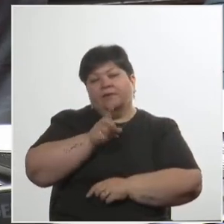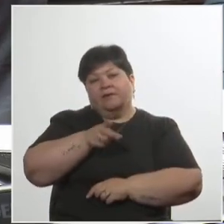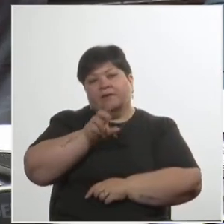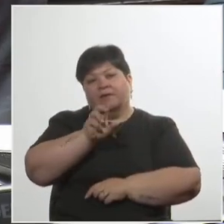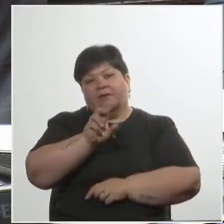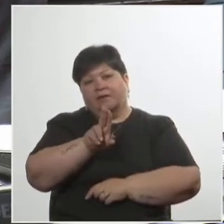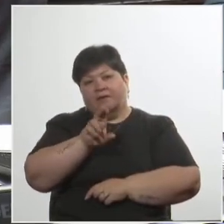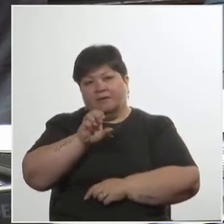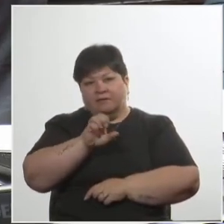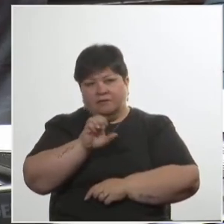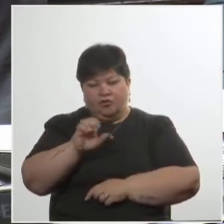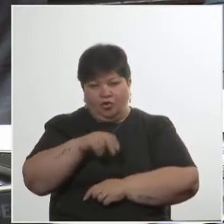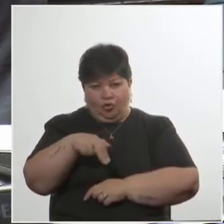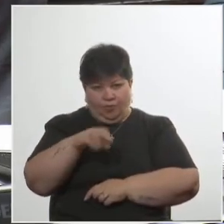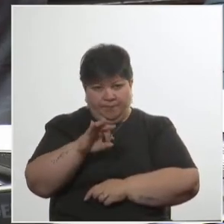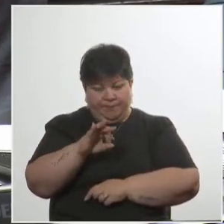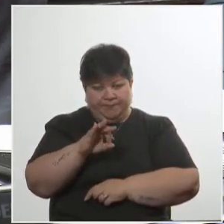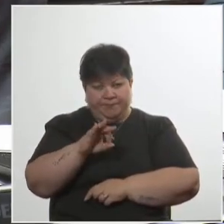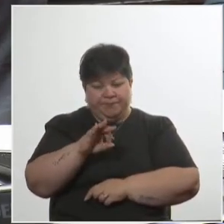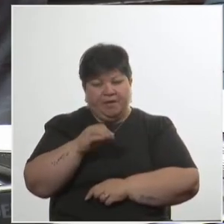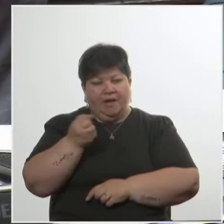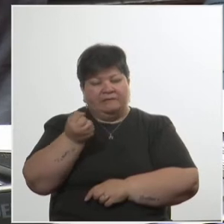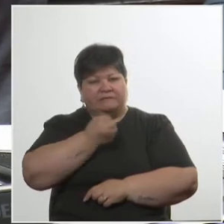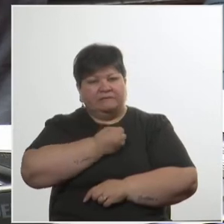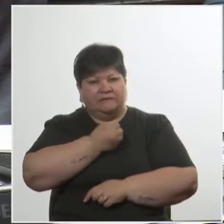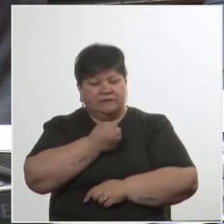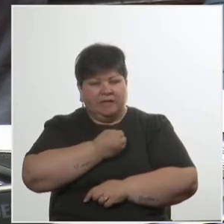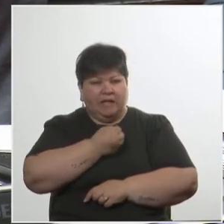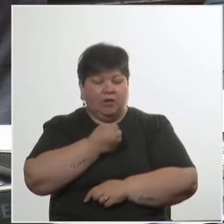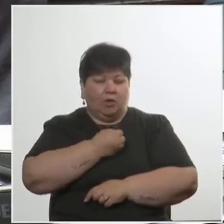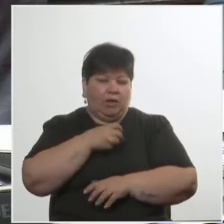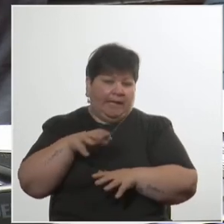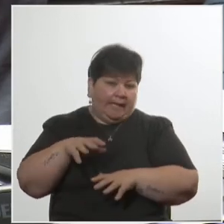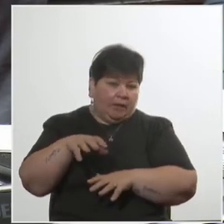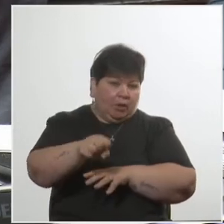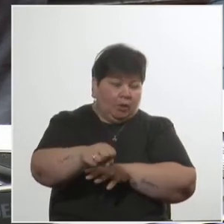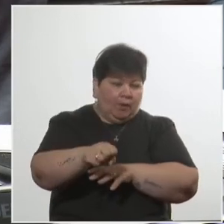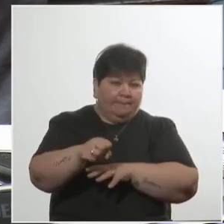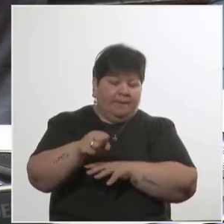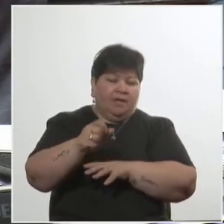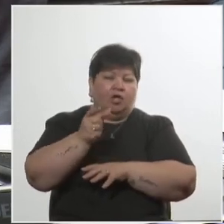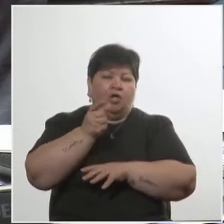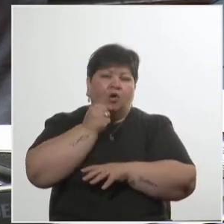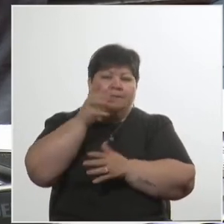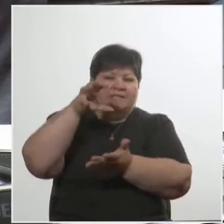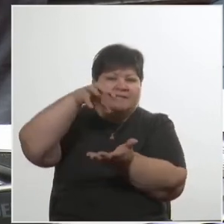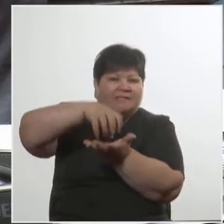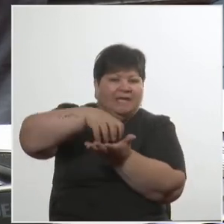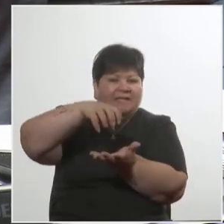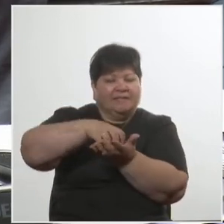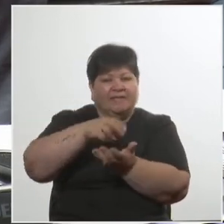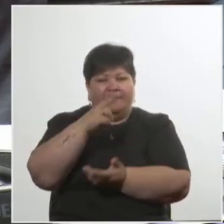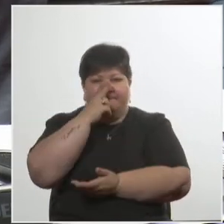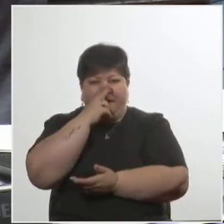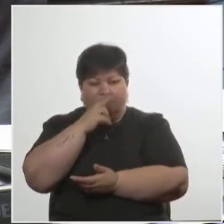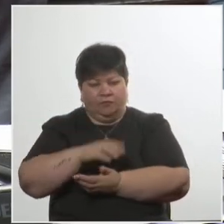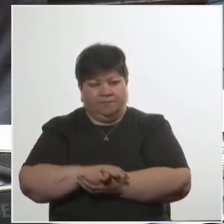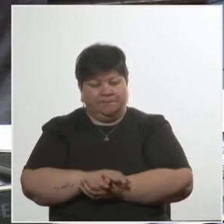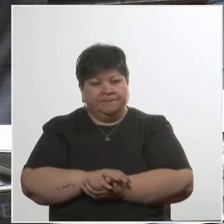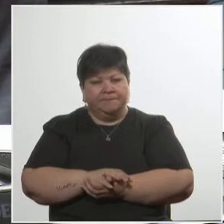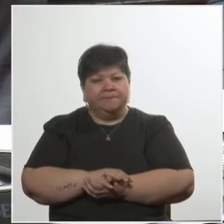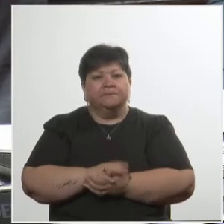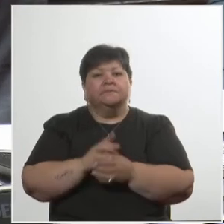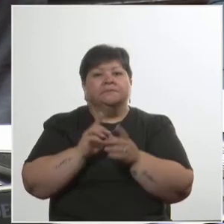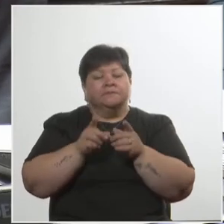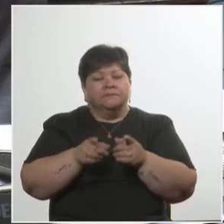asesinado en lo que se dio en Llamar la toma de Pando que fue el asalto de una comisaría comisaría indefensa o